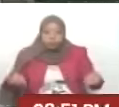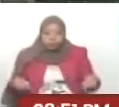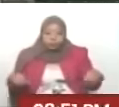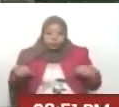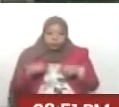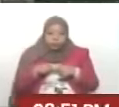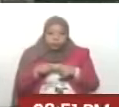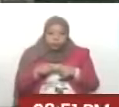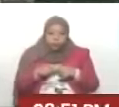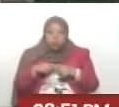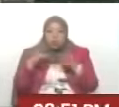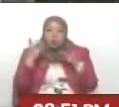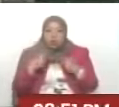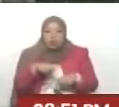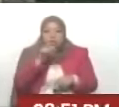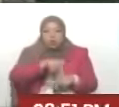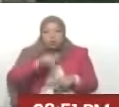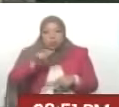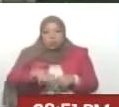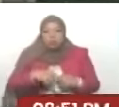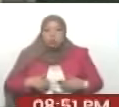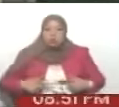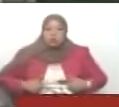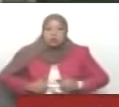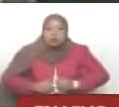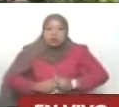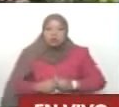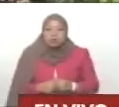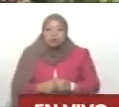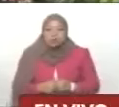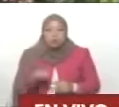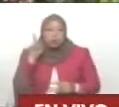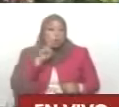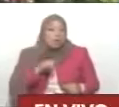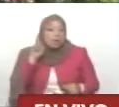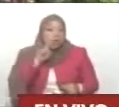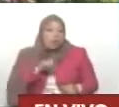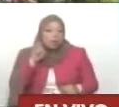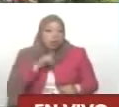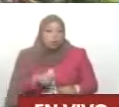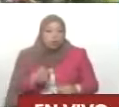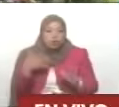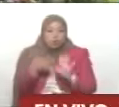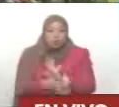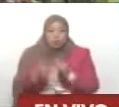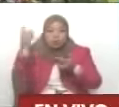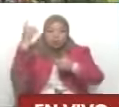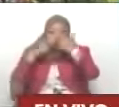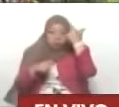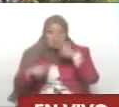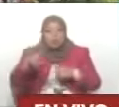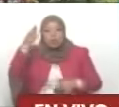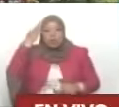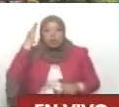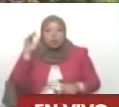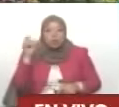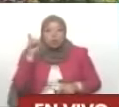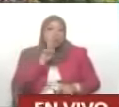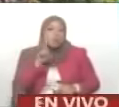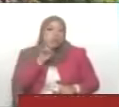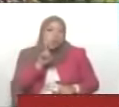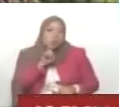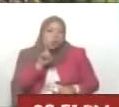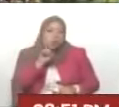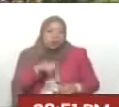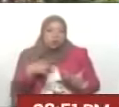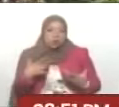gente por metros cuadrados, y jamás nos caímos a coba. La clave del chavismo es que el chavismo no se cae a coba. El